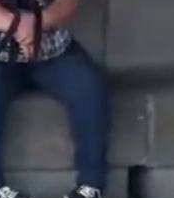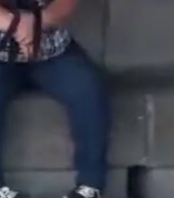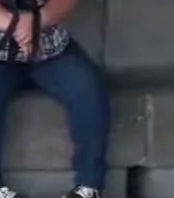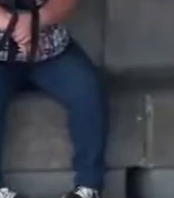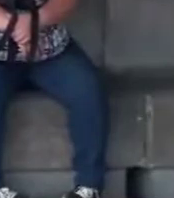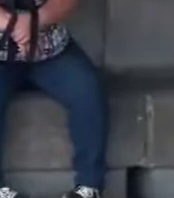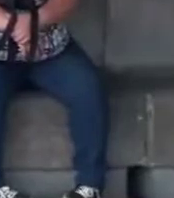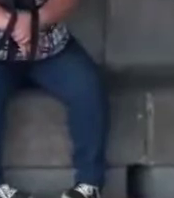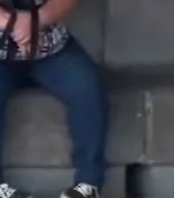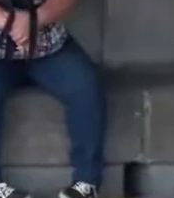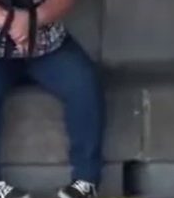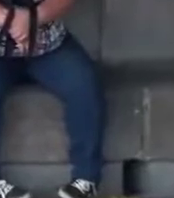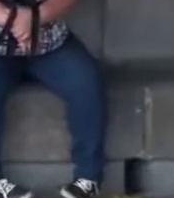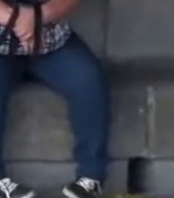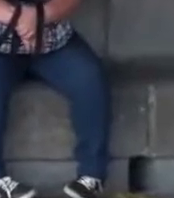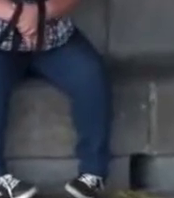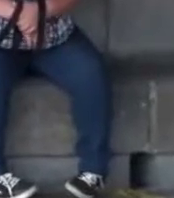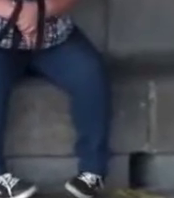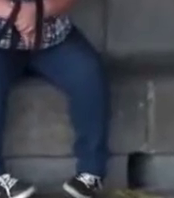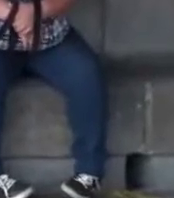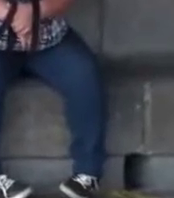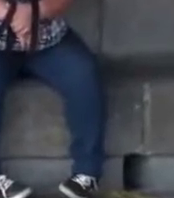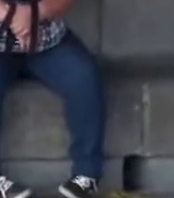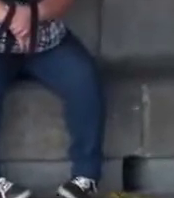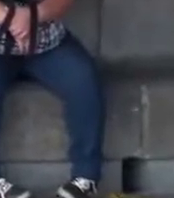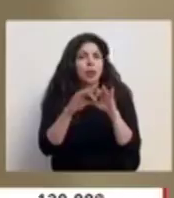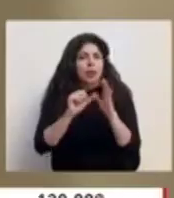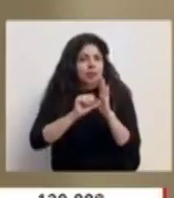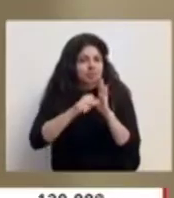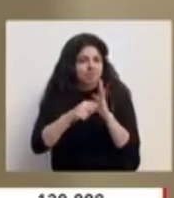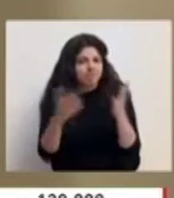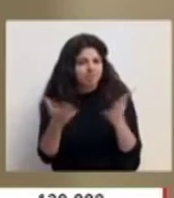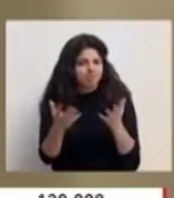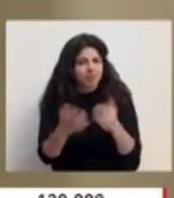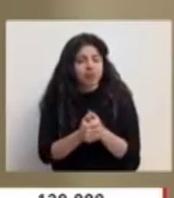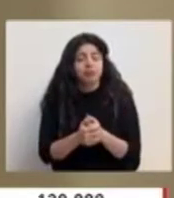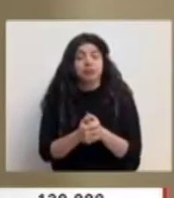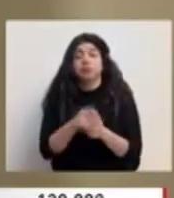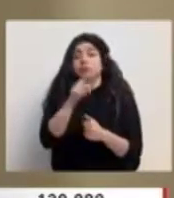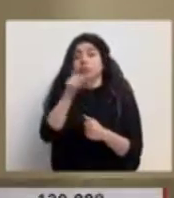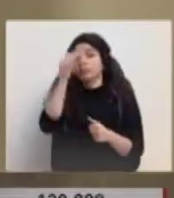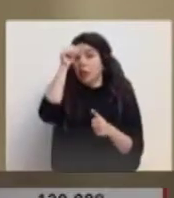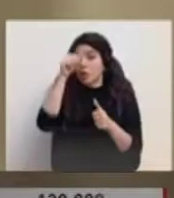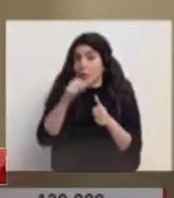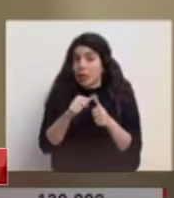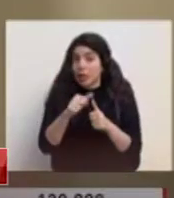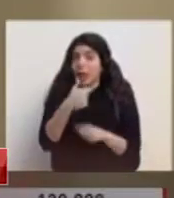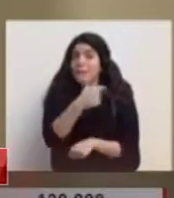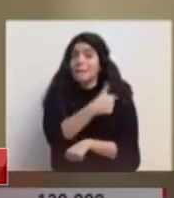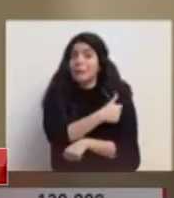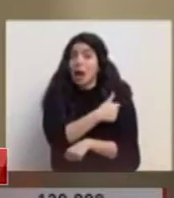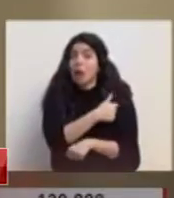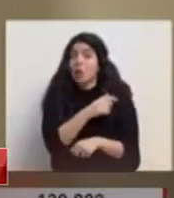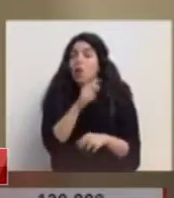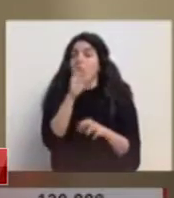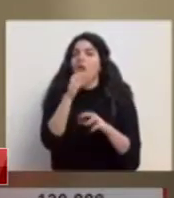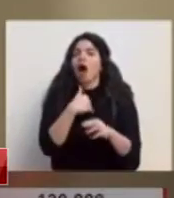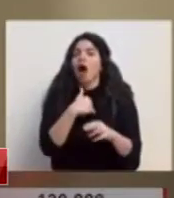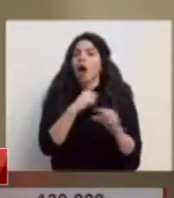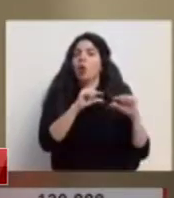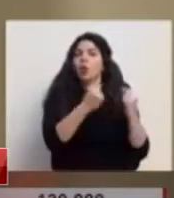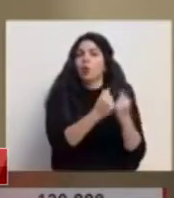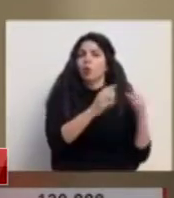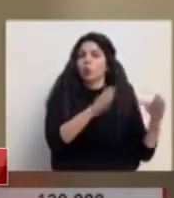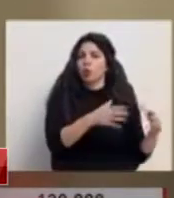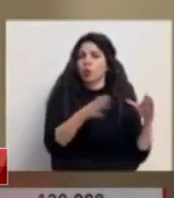medio. Algunos elementos importantes de reforzar es que, bueno, recordar que la vacunación es por grupos establecidos.